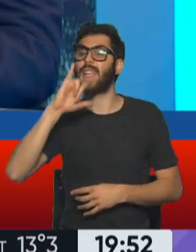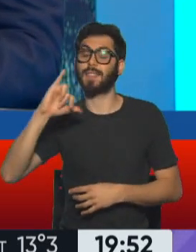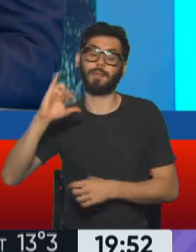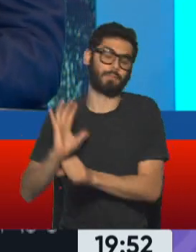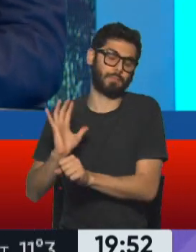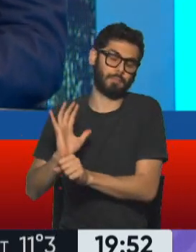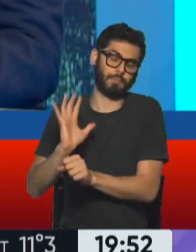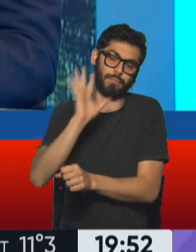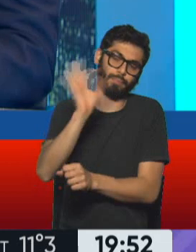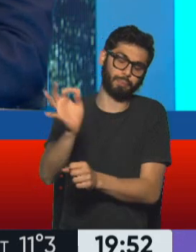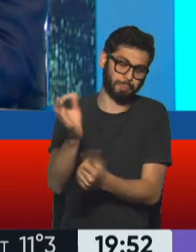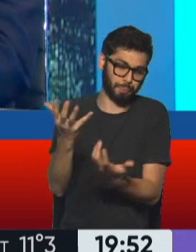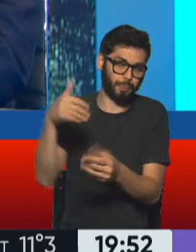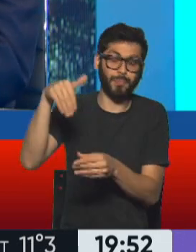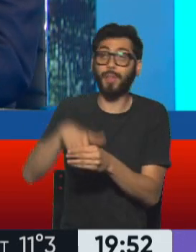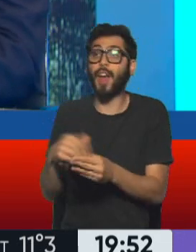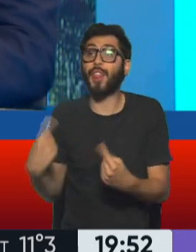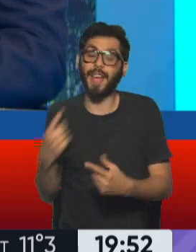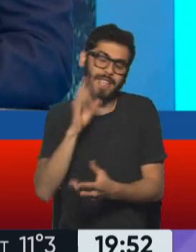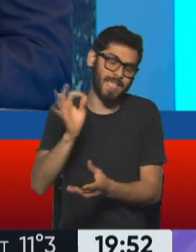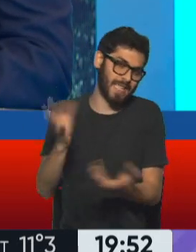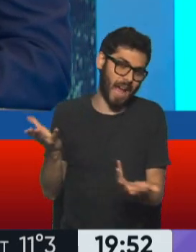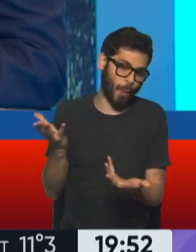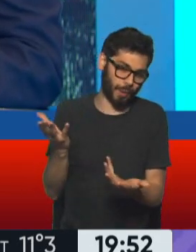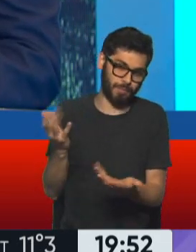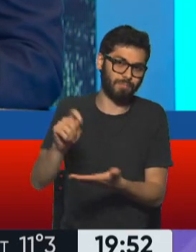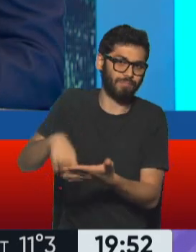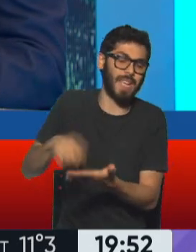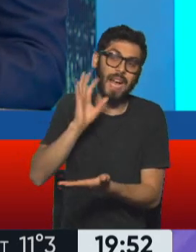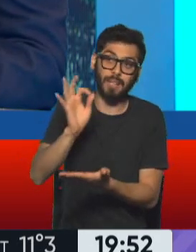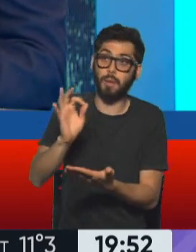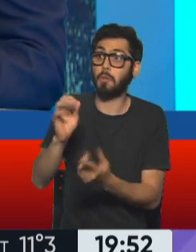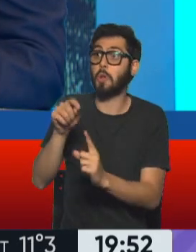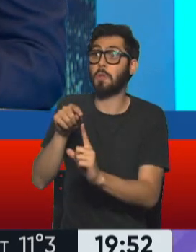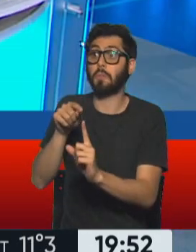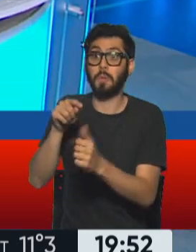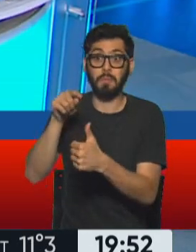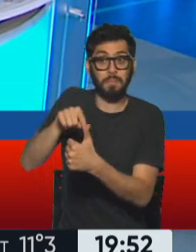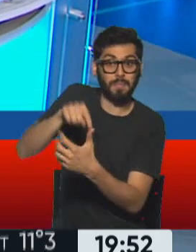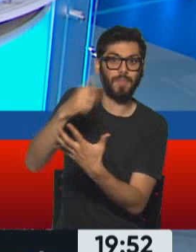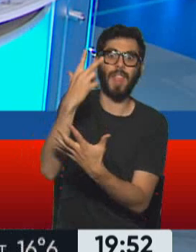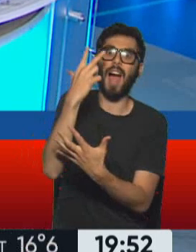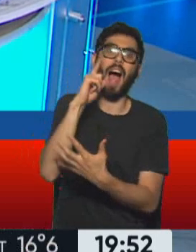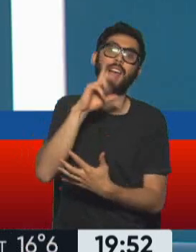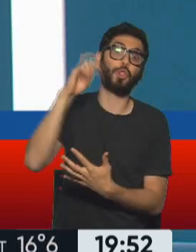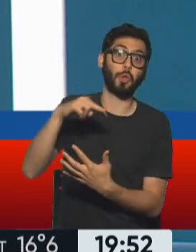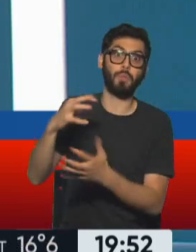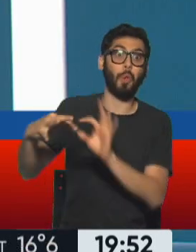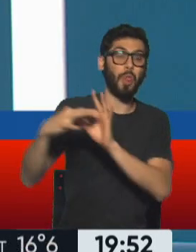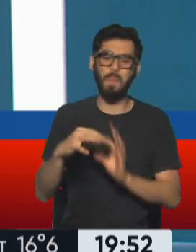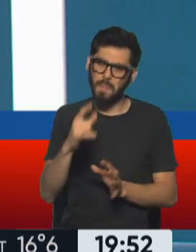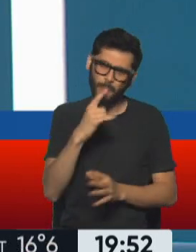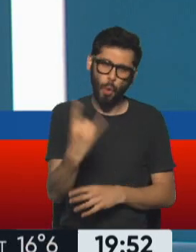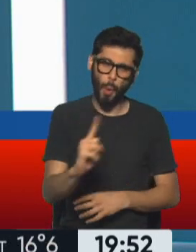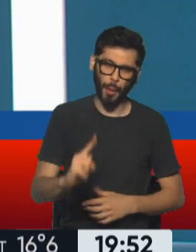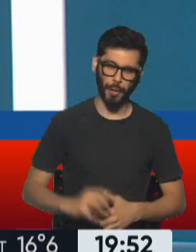me parece que sea cierto eso de que era un voto seguro para las posturas del gobierno. De hecho, Néstor, vos lo contabas ayer, que me parece que hay pocos votos